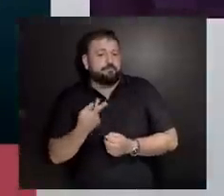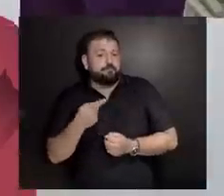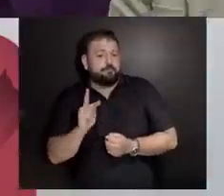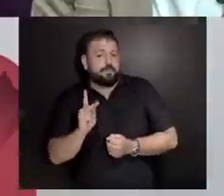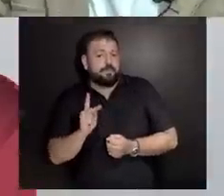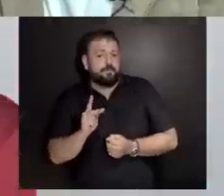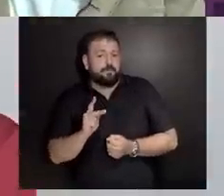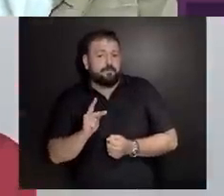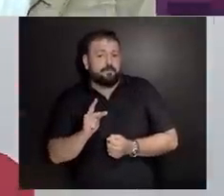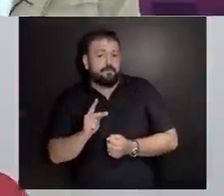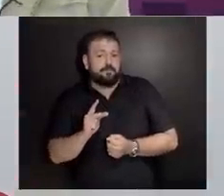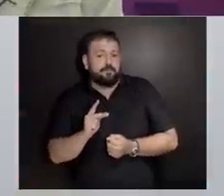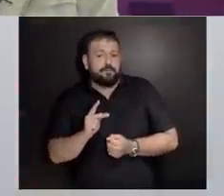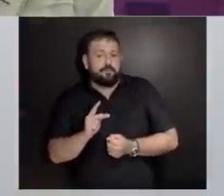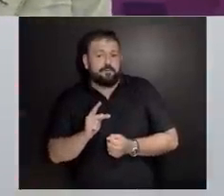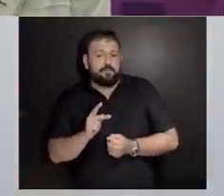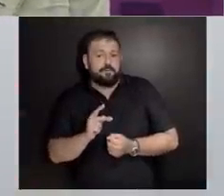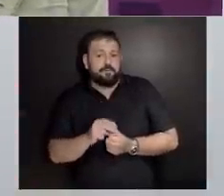Fer,